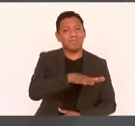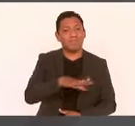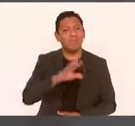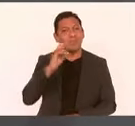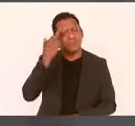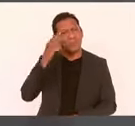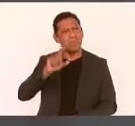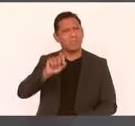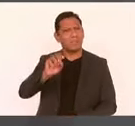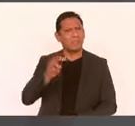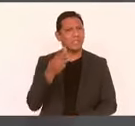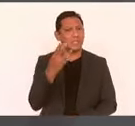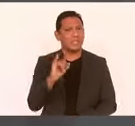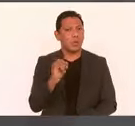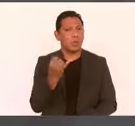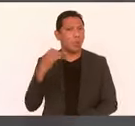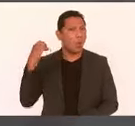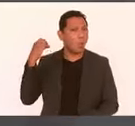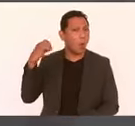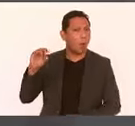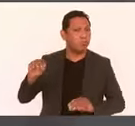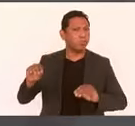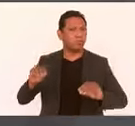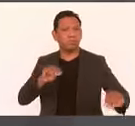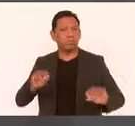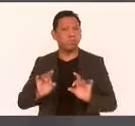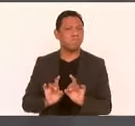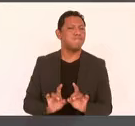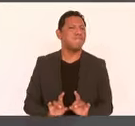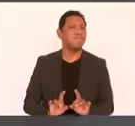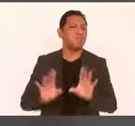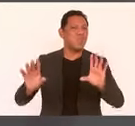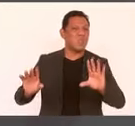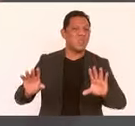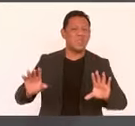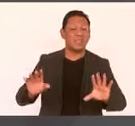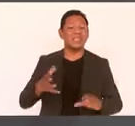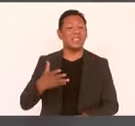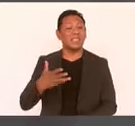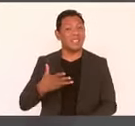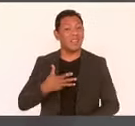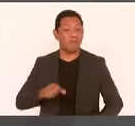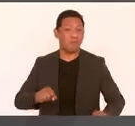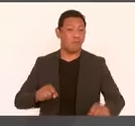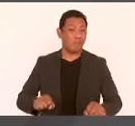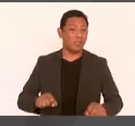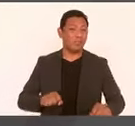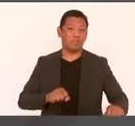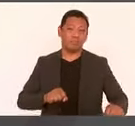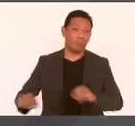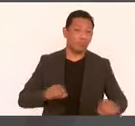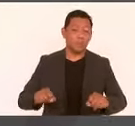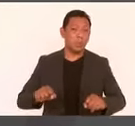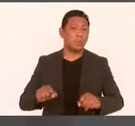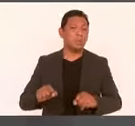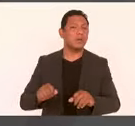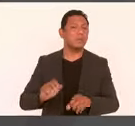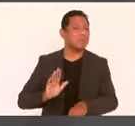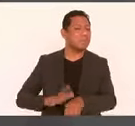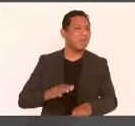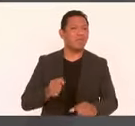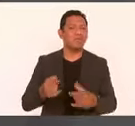23 de junio, Oaxaca fue golpeado con un terremoto, el más fuerte de la historia